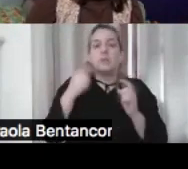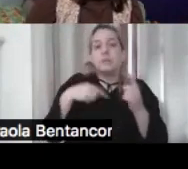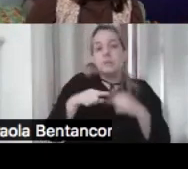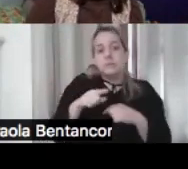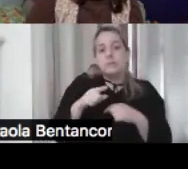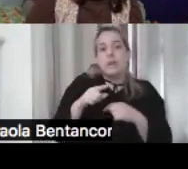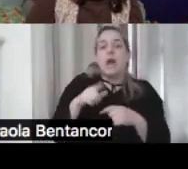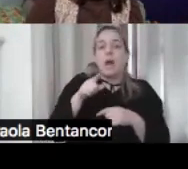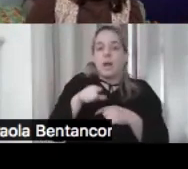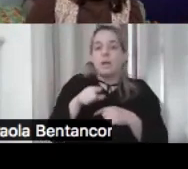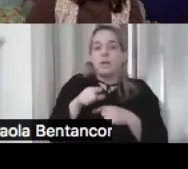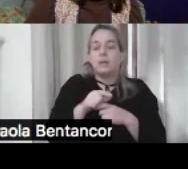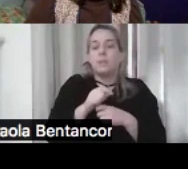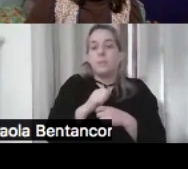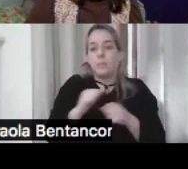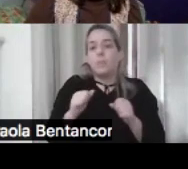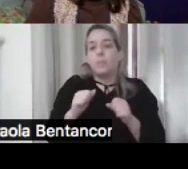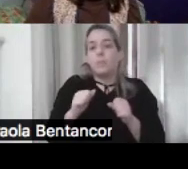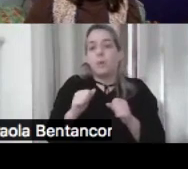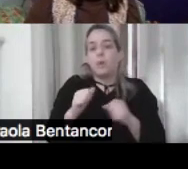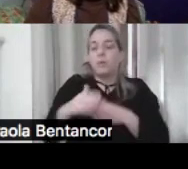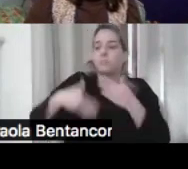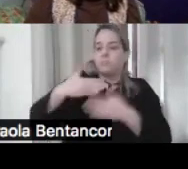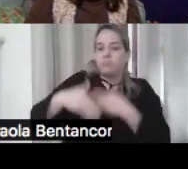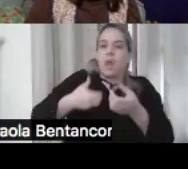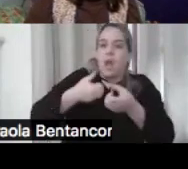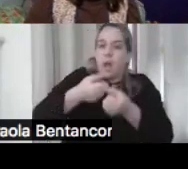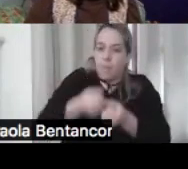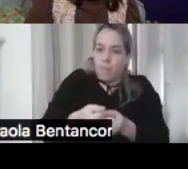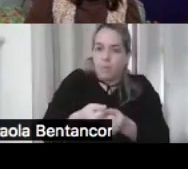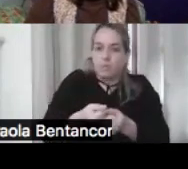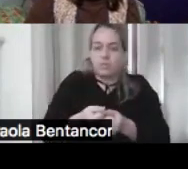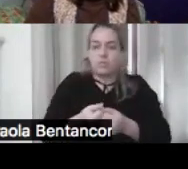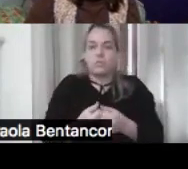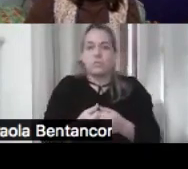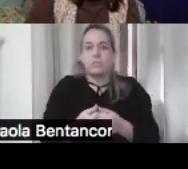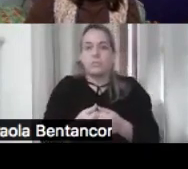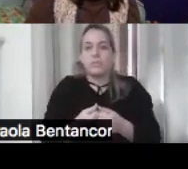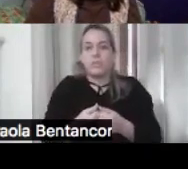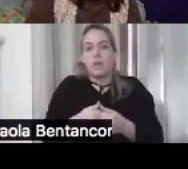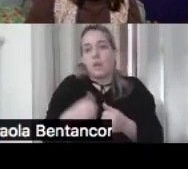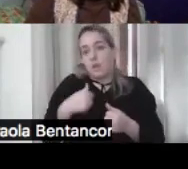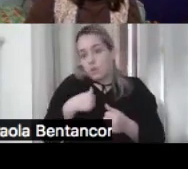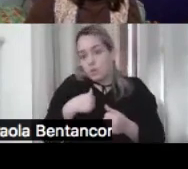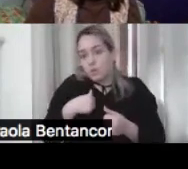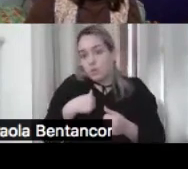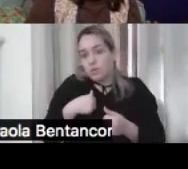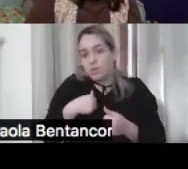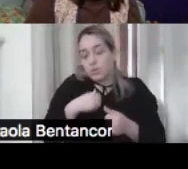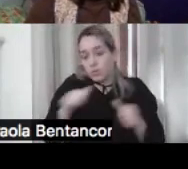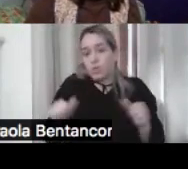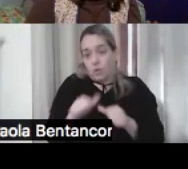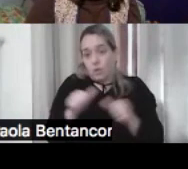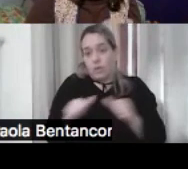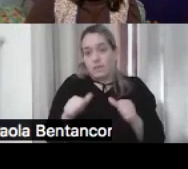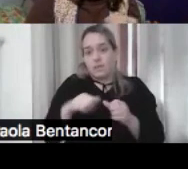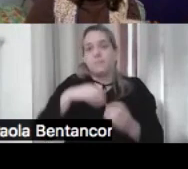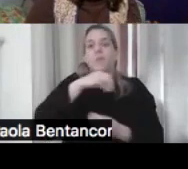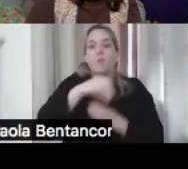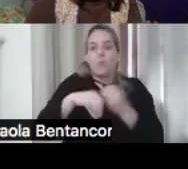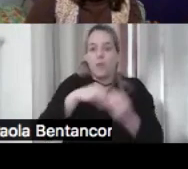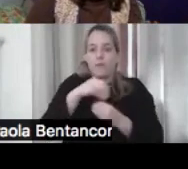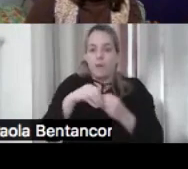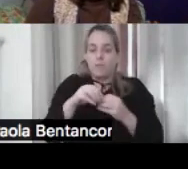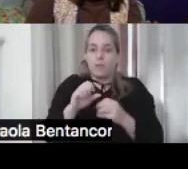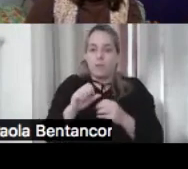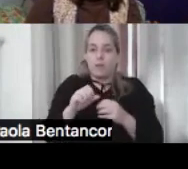también se puede trabajar en la construcción de apoyos. Particularmente lo hice en el caso de una familia, voy a hablar